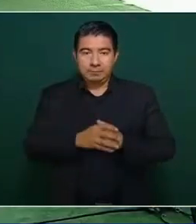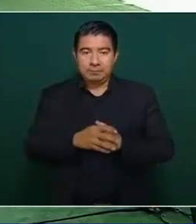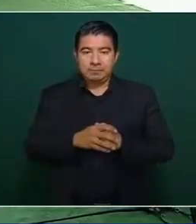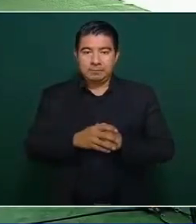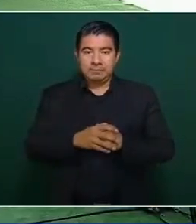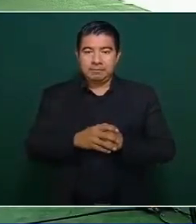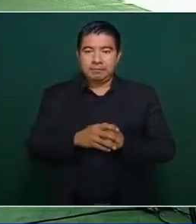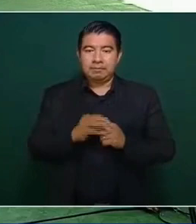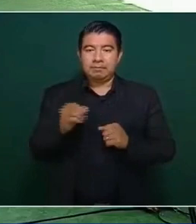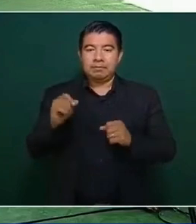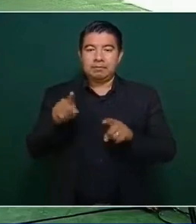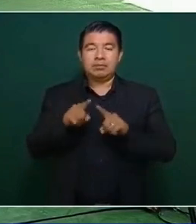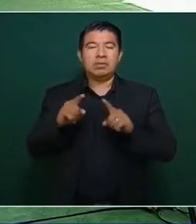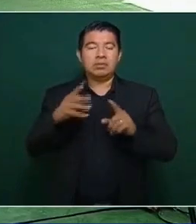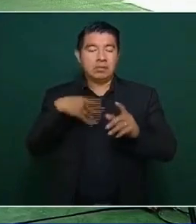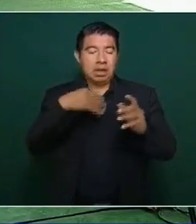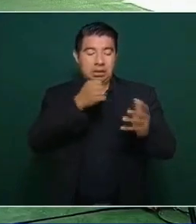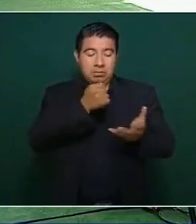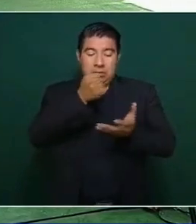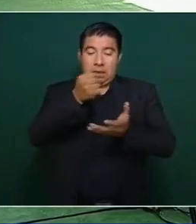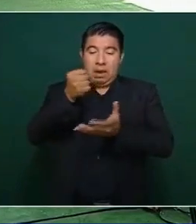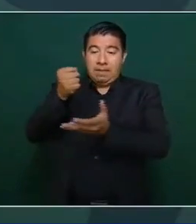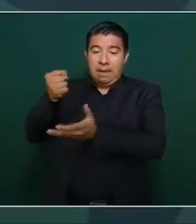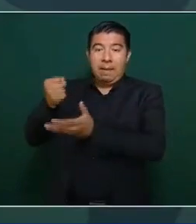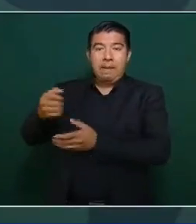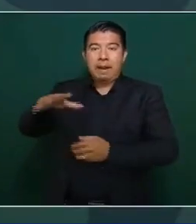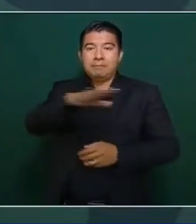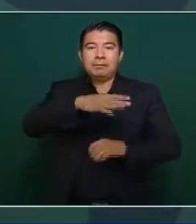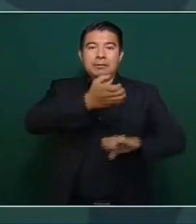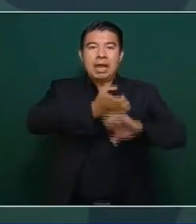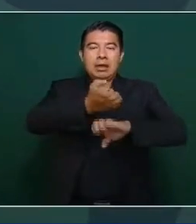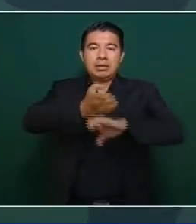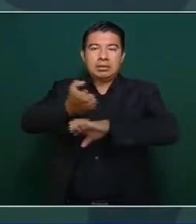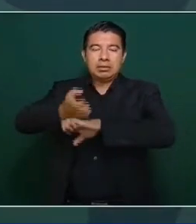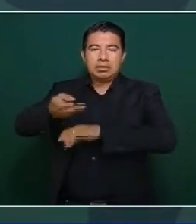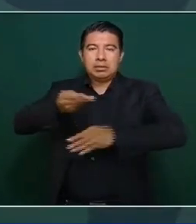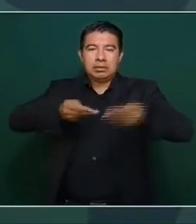la entrega de las participaciones a los estados.